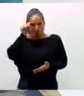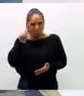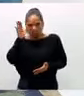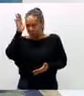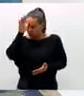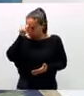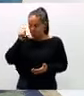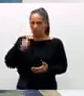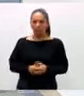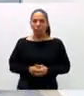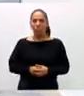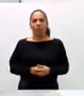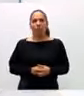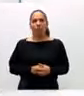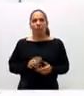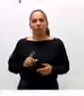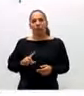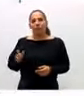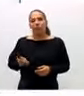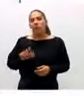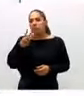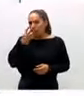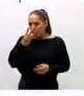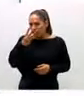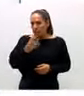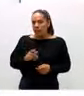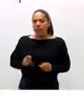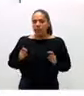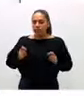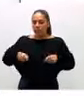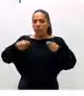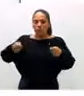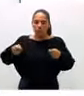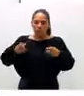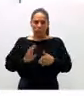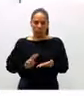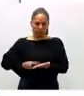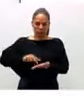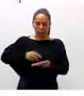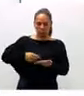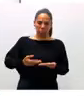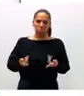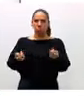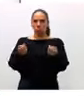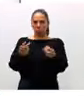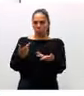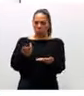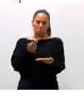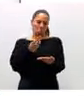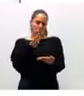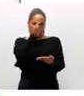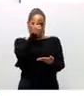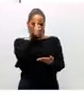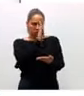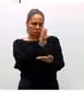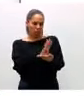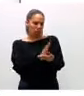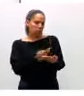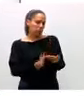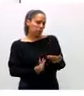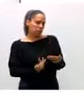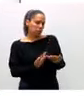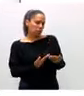de análisis de propuestas. Las mediadoras les ayudaron a identificar las posibles soluciones y a analizar las